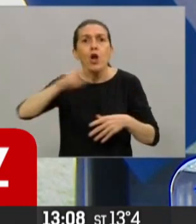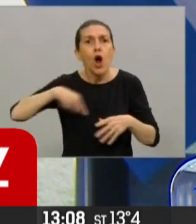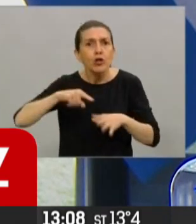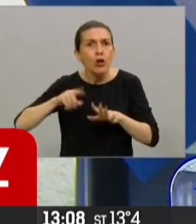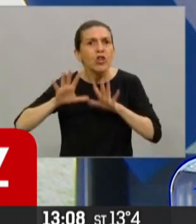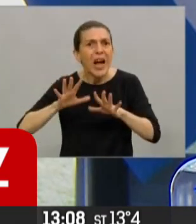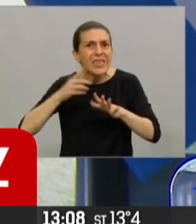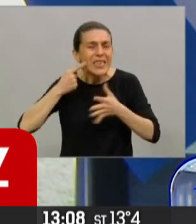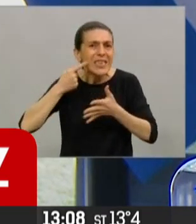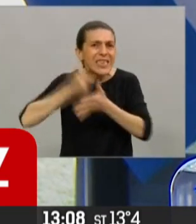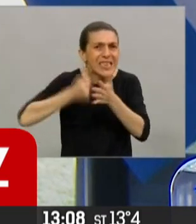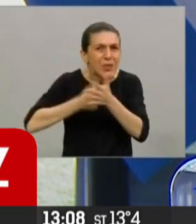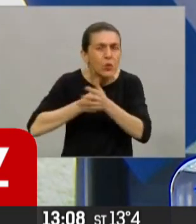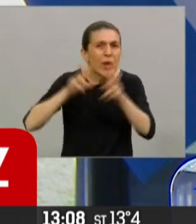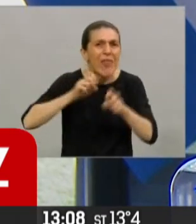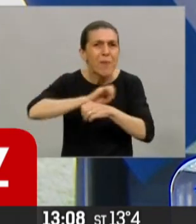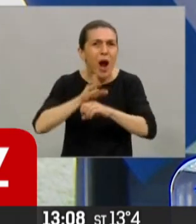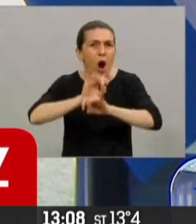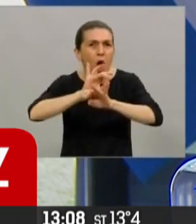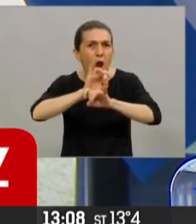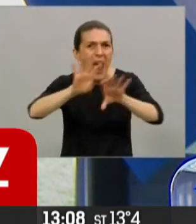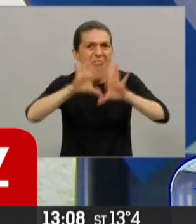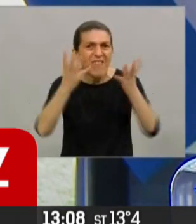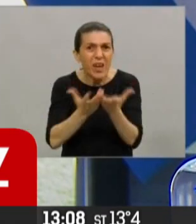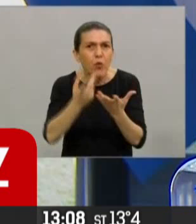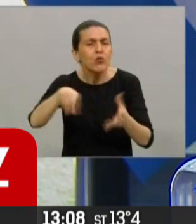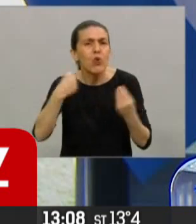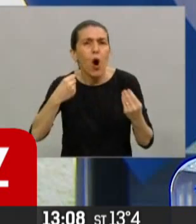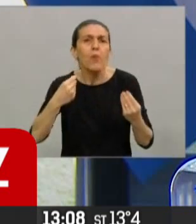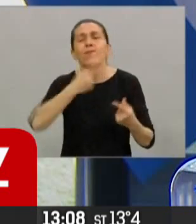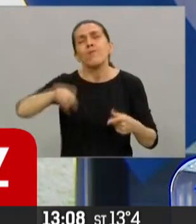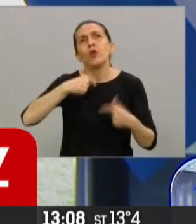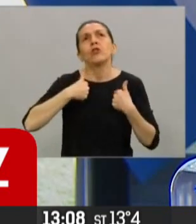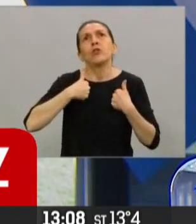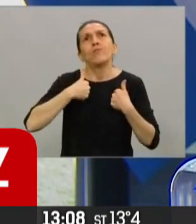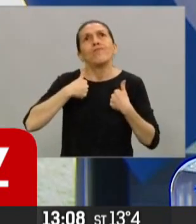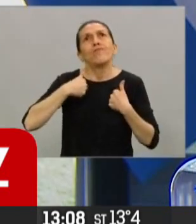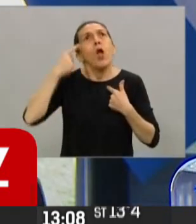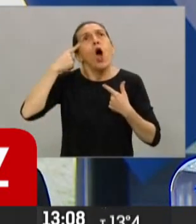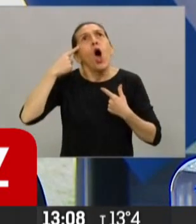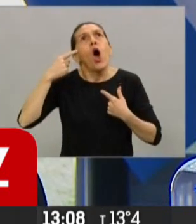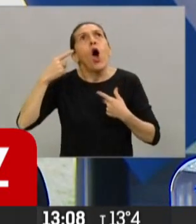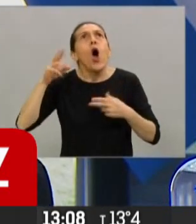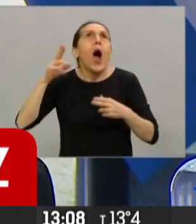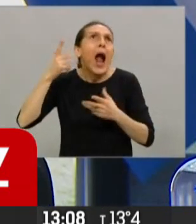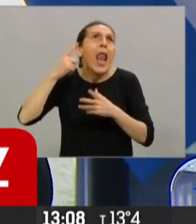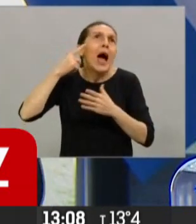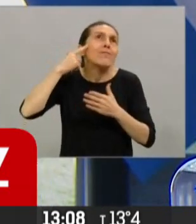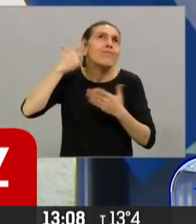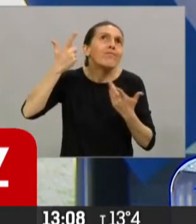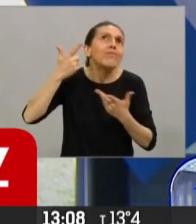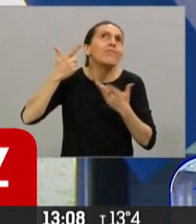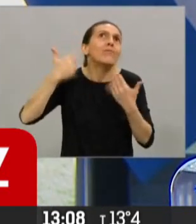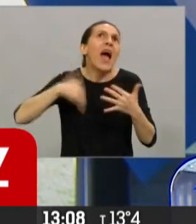tiempo que estamos afrontando. Creo que todos nosotros hubiéramos querido poder dedicarnos a avanzar en la prosperidad que